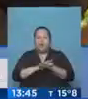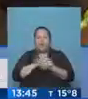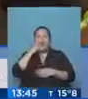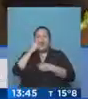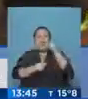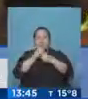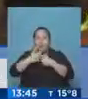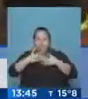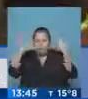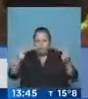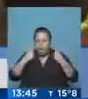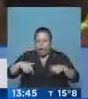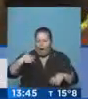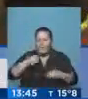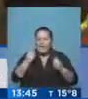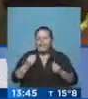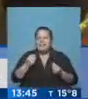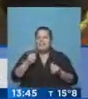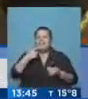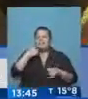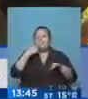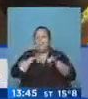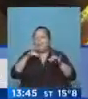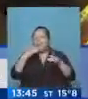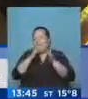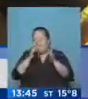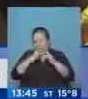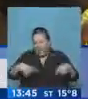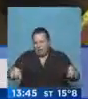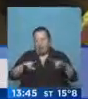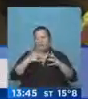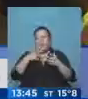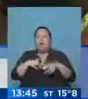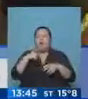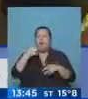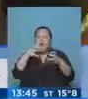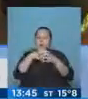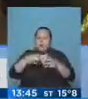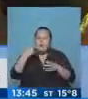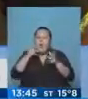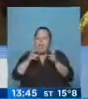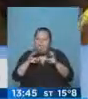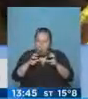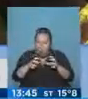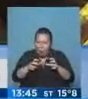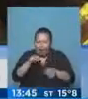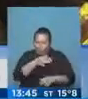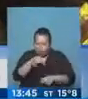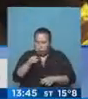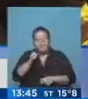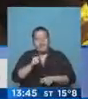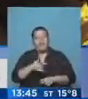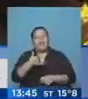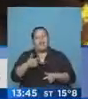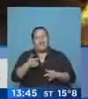que viene con mayor fortaleza del software y habrá un segmento particular para los videojuegos eso